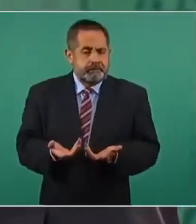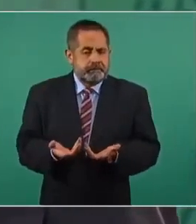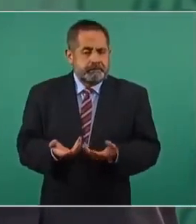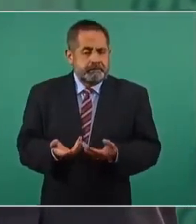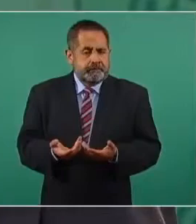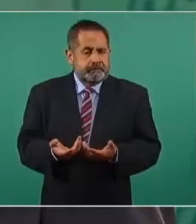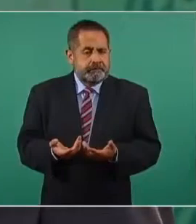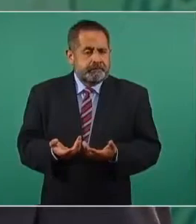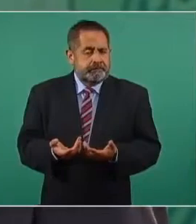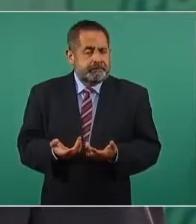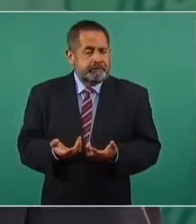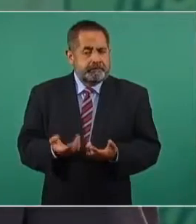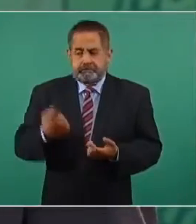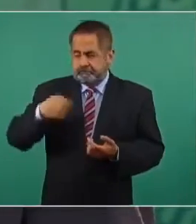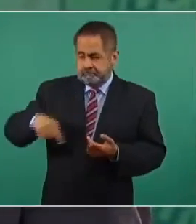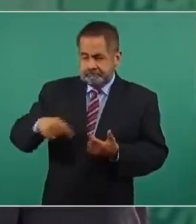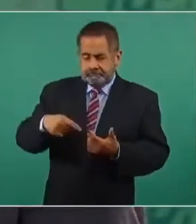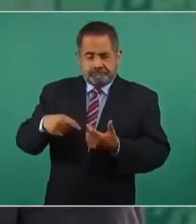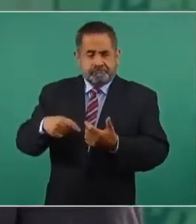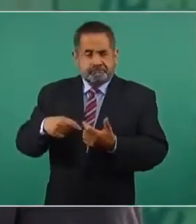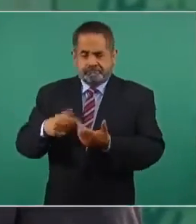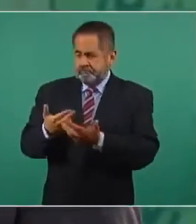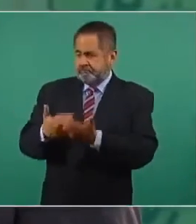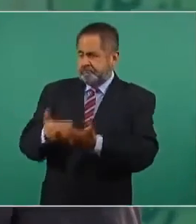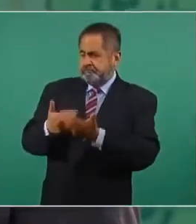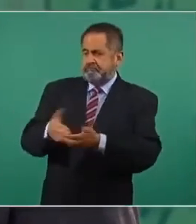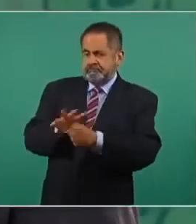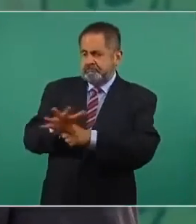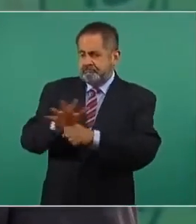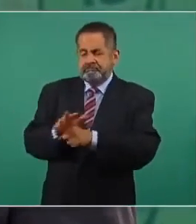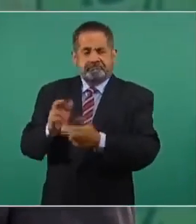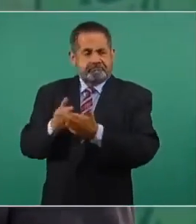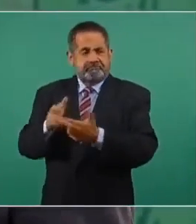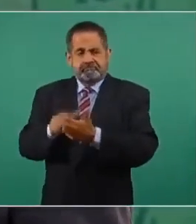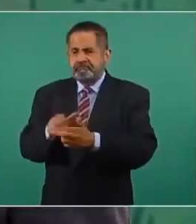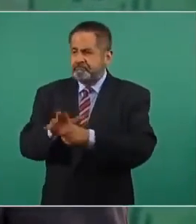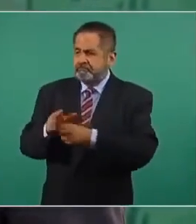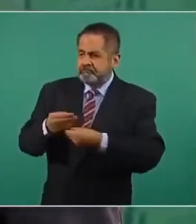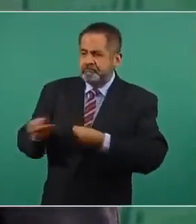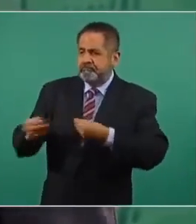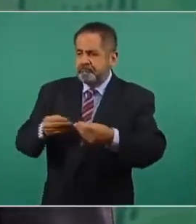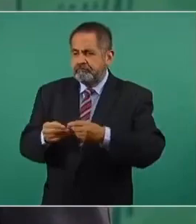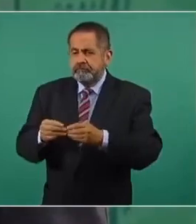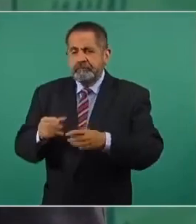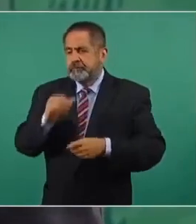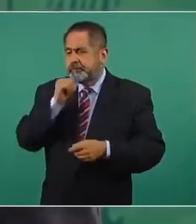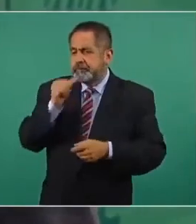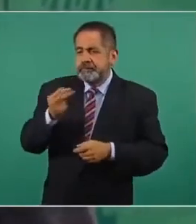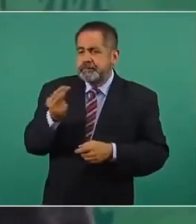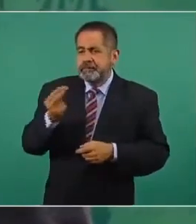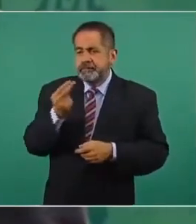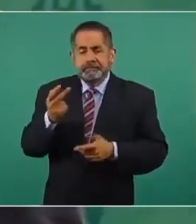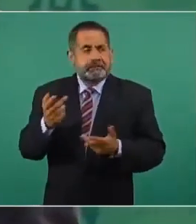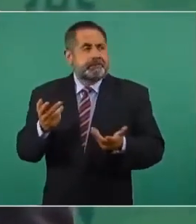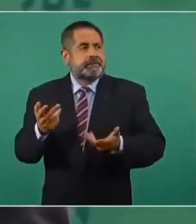de que tengamos autosuficiencia, que no haya